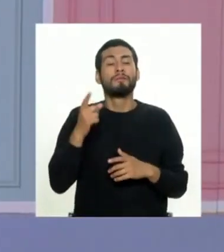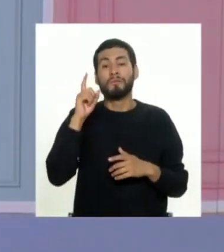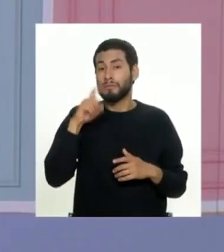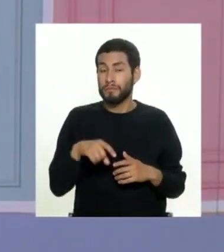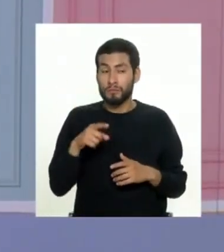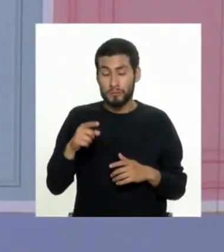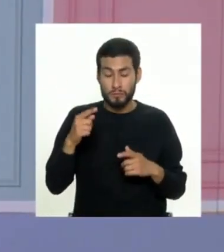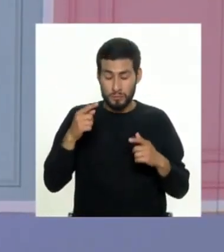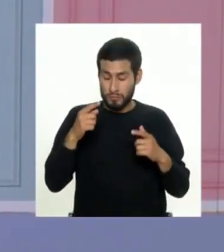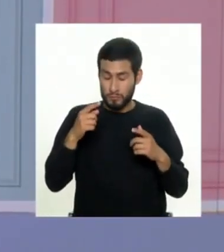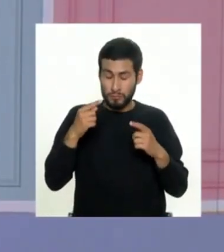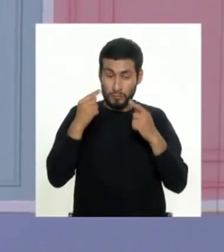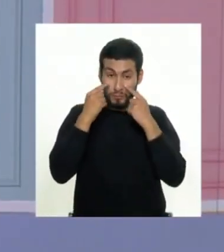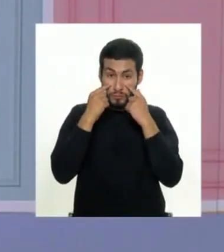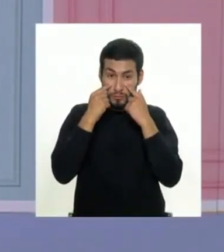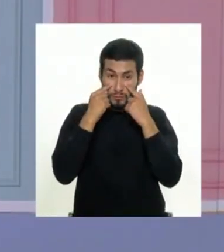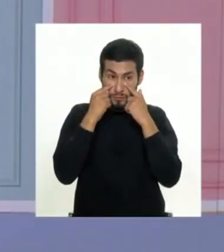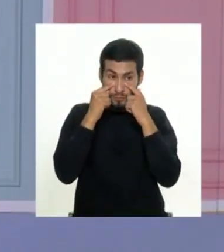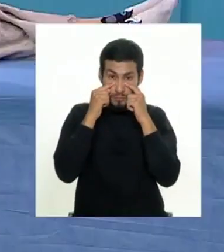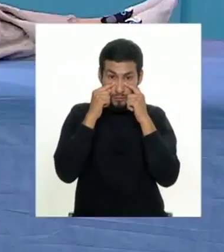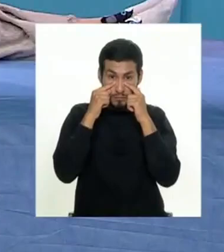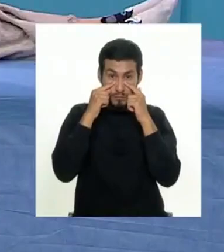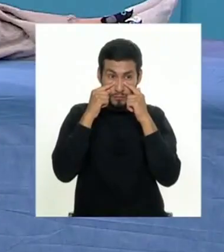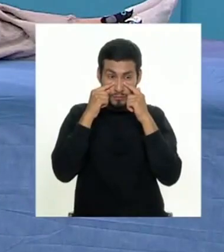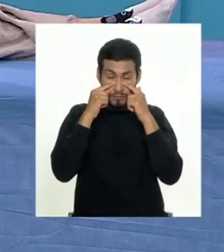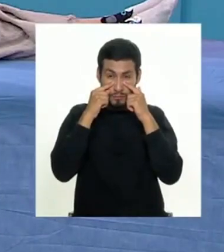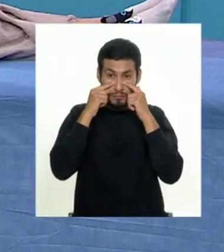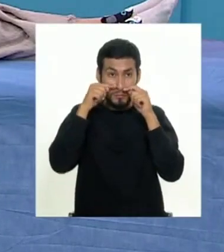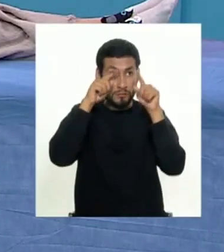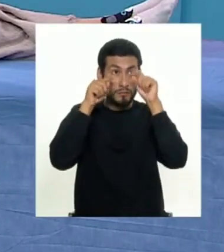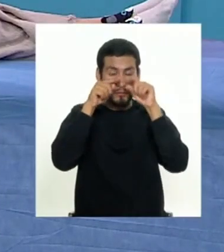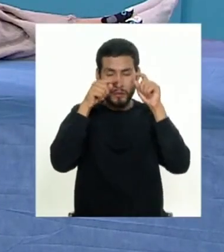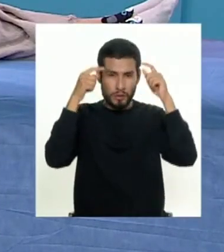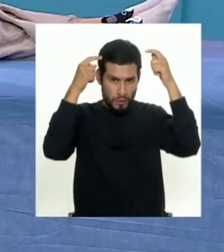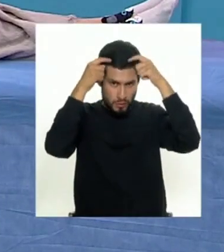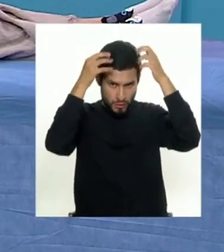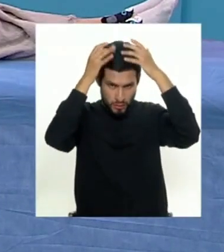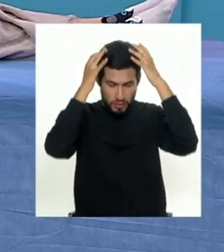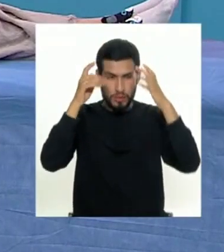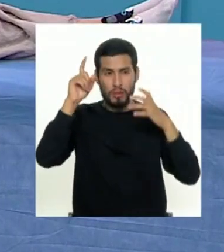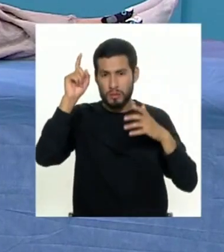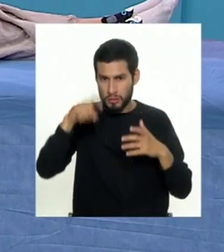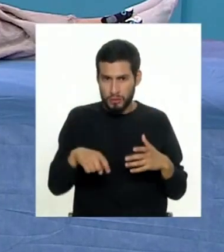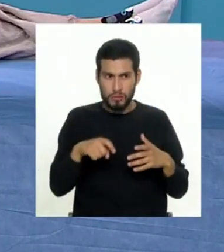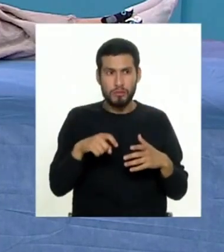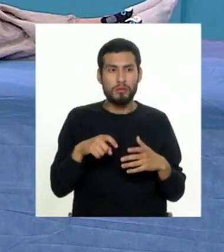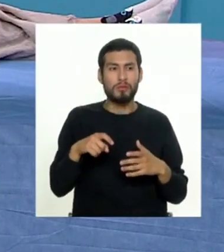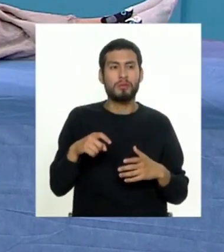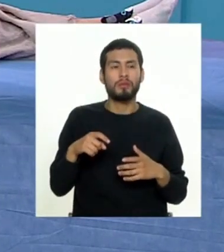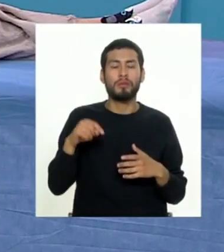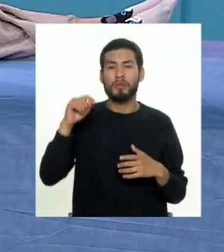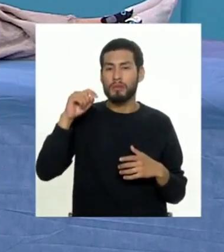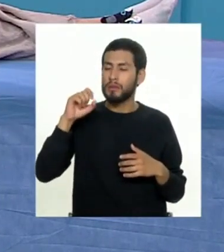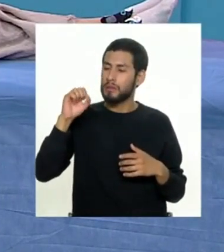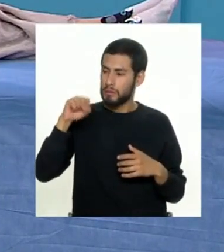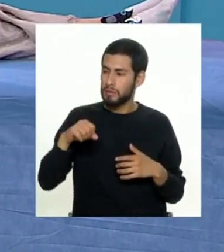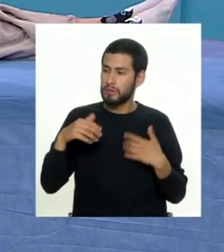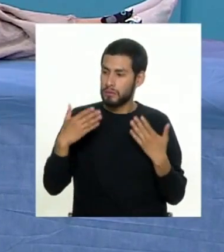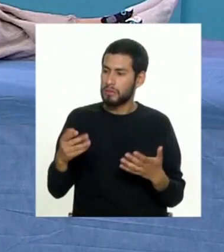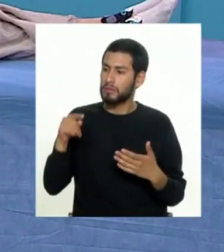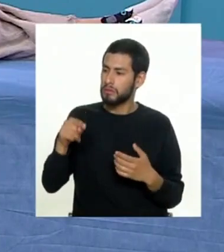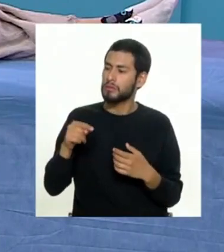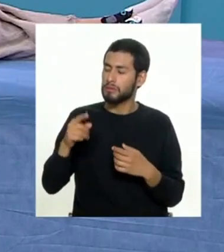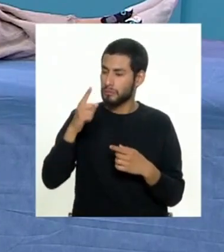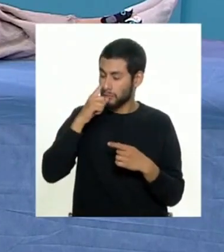el cerebro, los ojos van a buscar lo que el cerebro sabe. Entonces tenemos que incorporar que existe este tipo